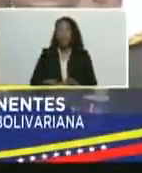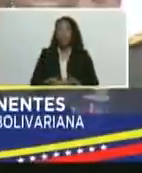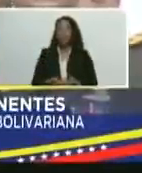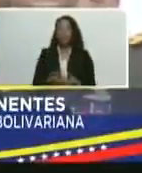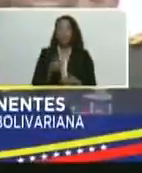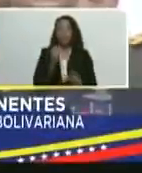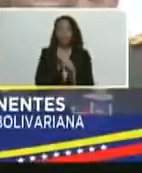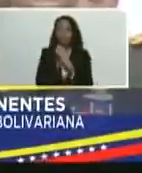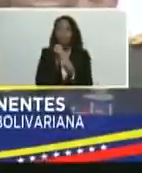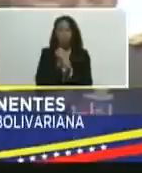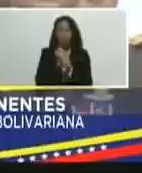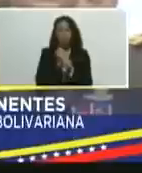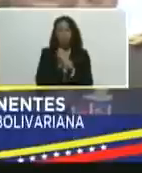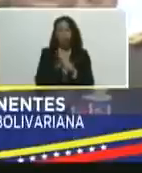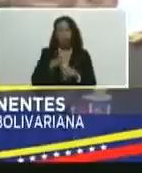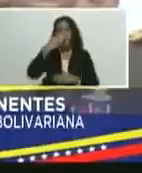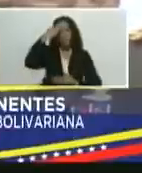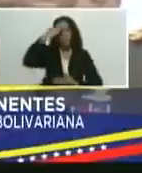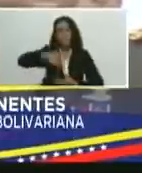de su trayectoria militar,